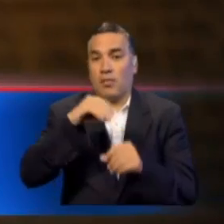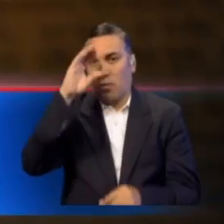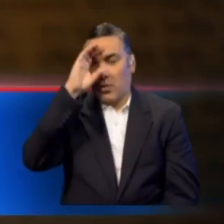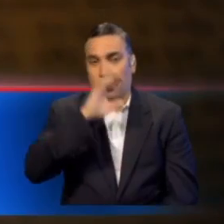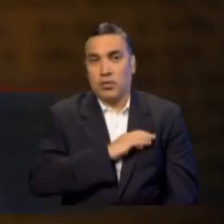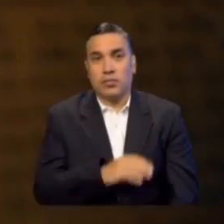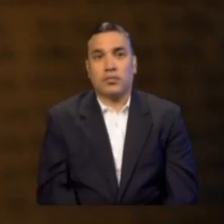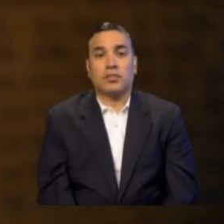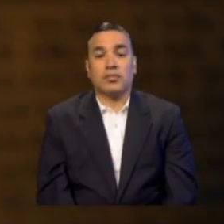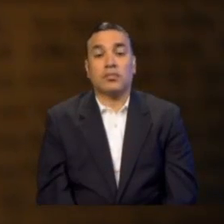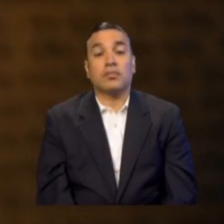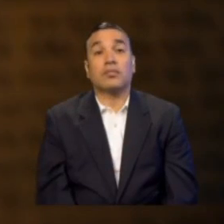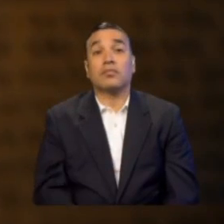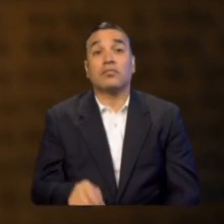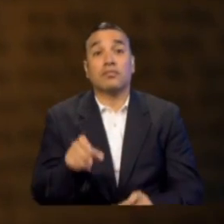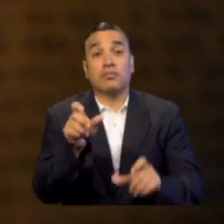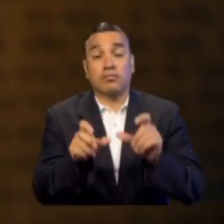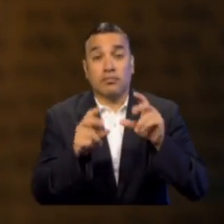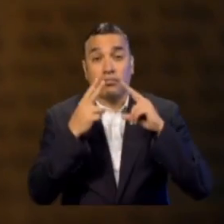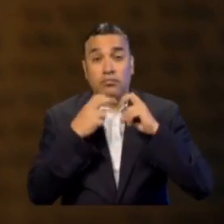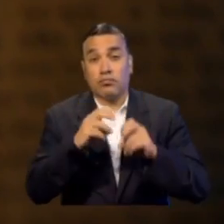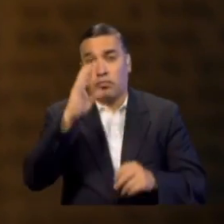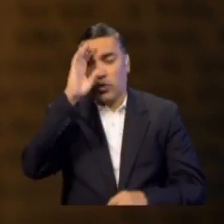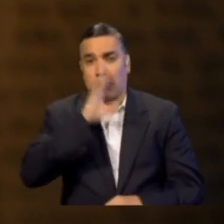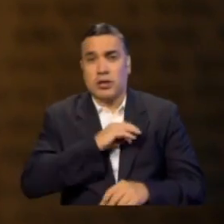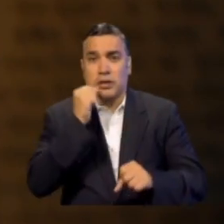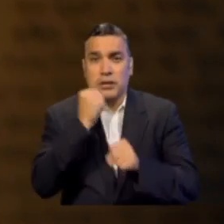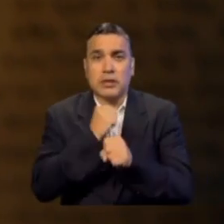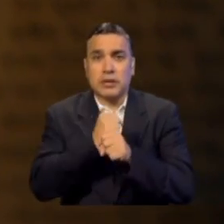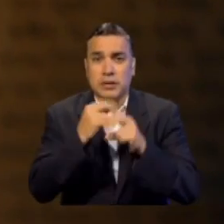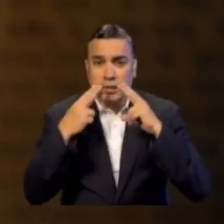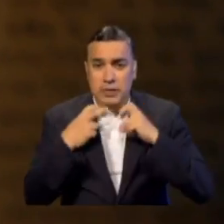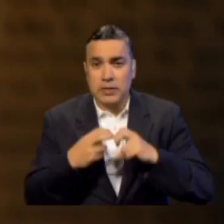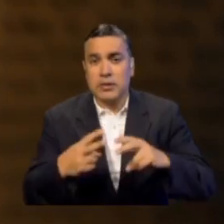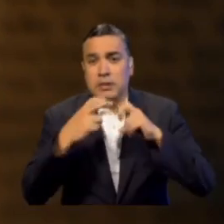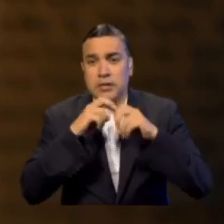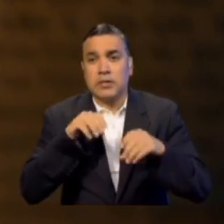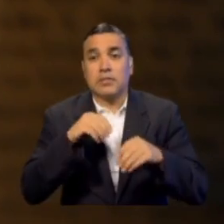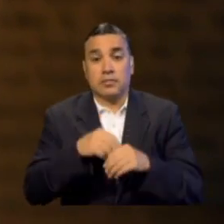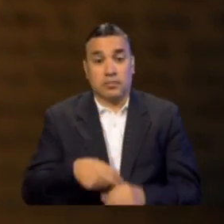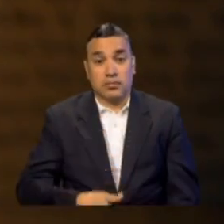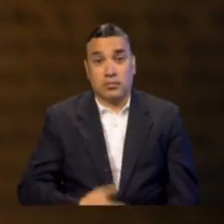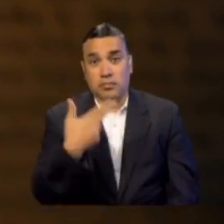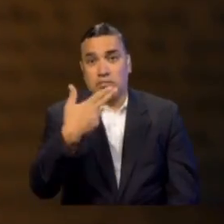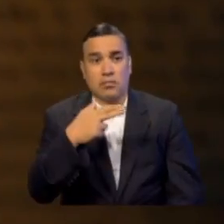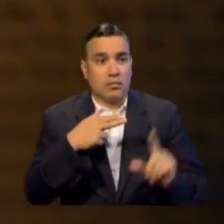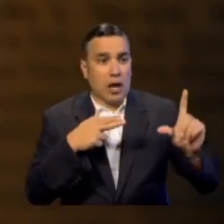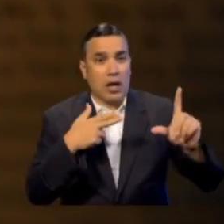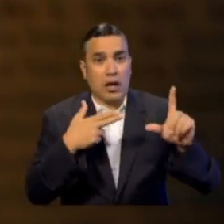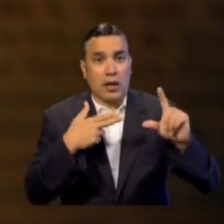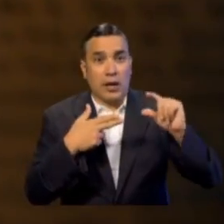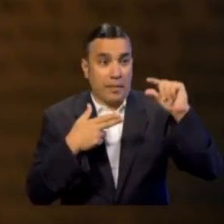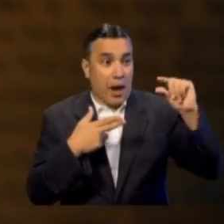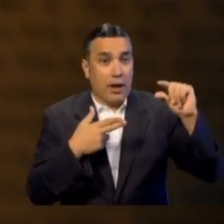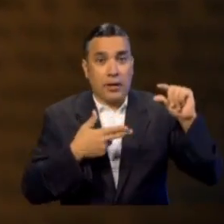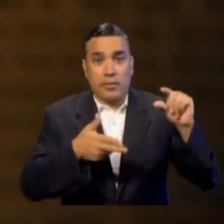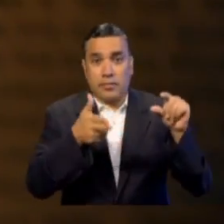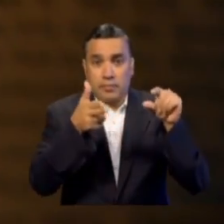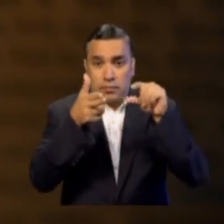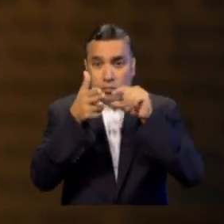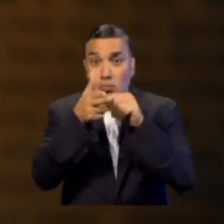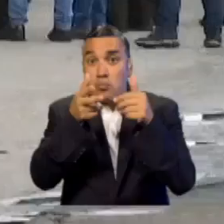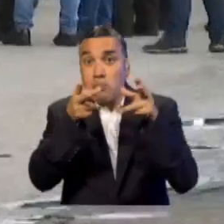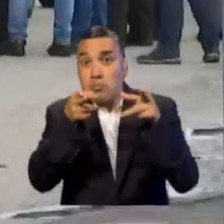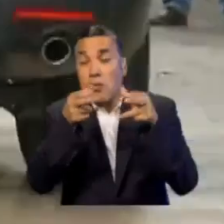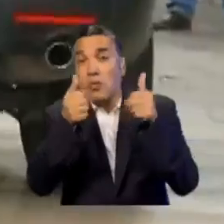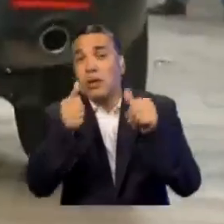y el Departamento de Criminalística se encargará de realizar el cotejamiento entre el arma de fuego y la bala y vaina encontradas en la escena del